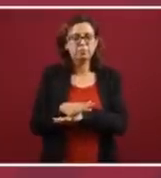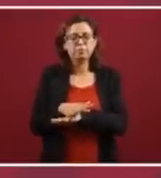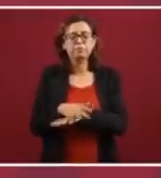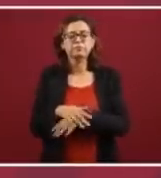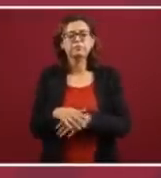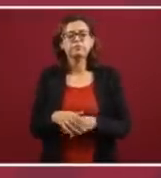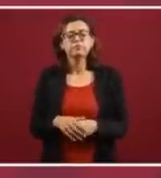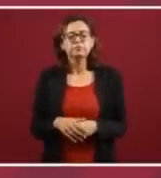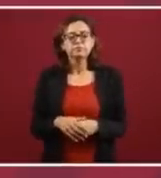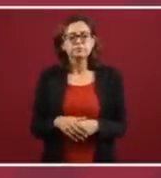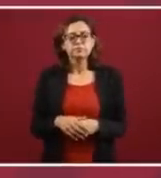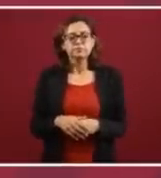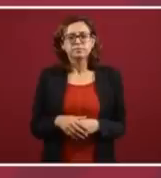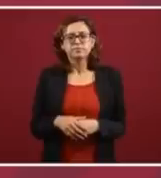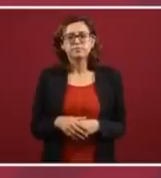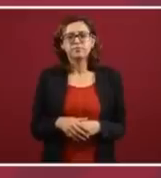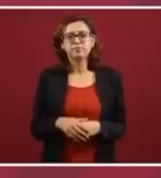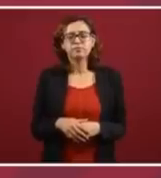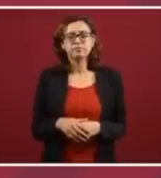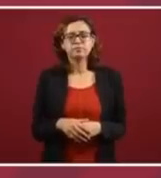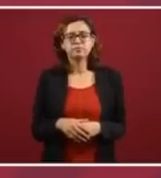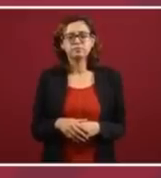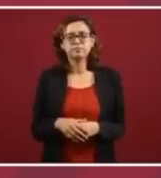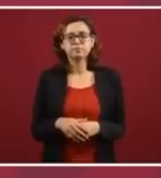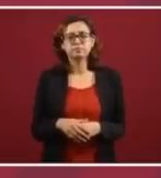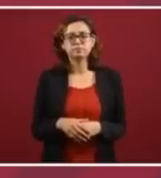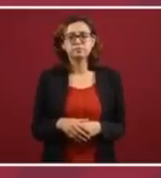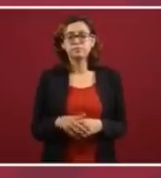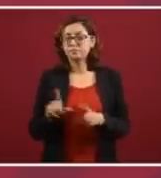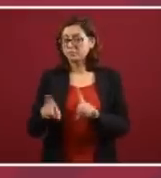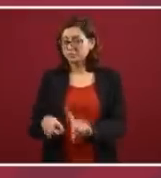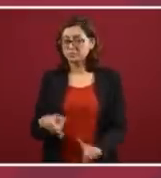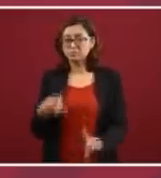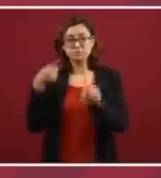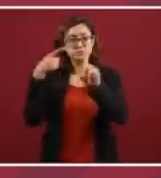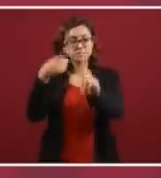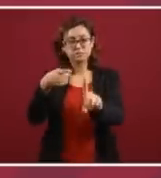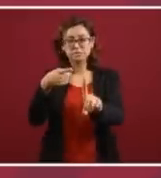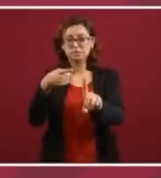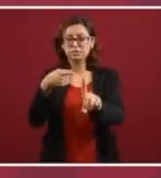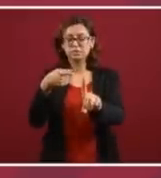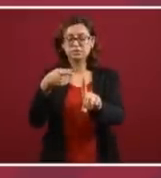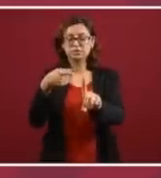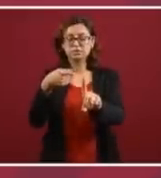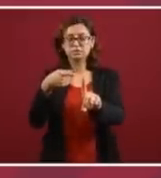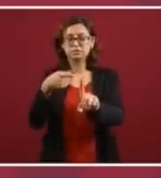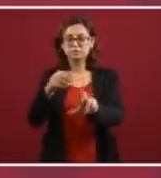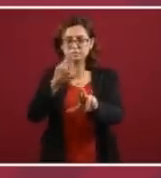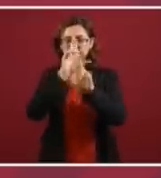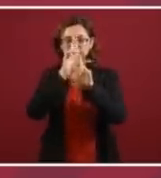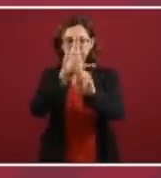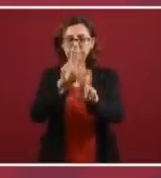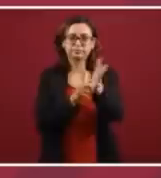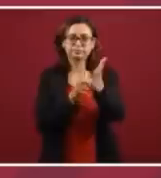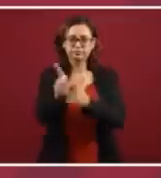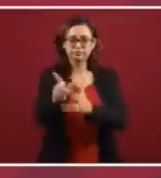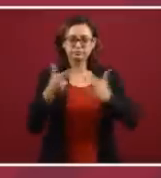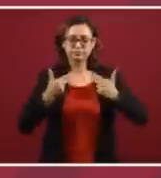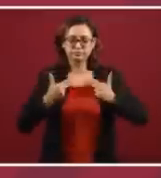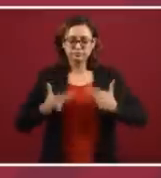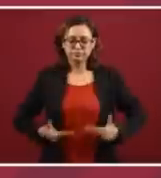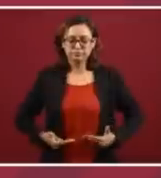y poniendo en el centro el respeto a los derechos